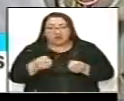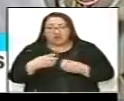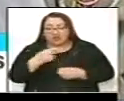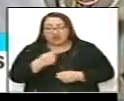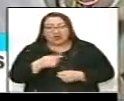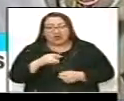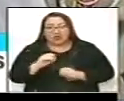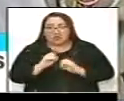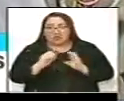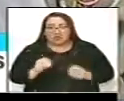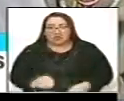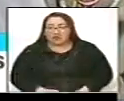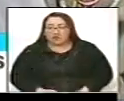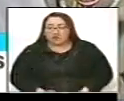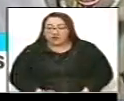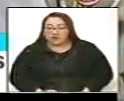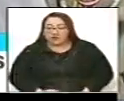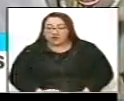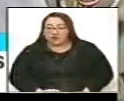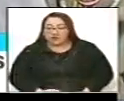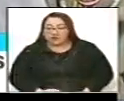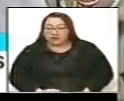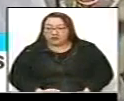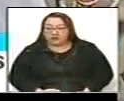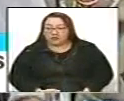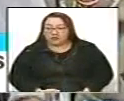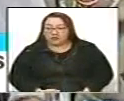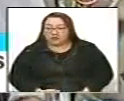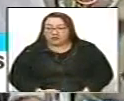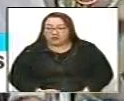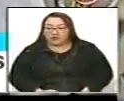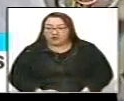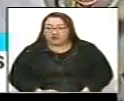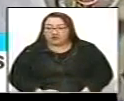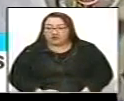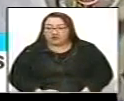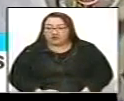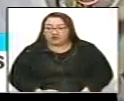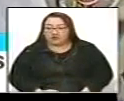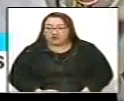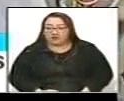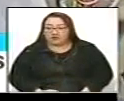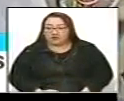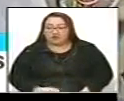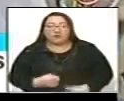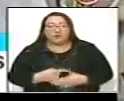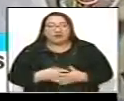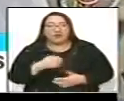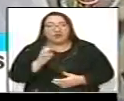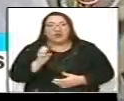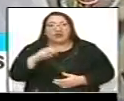me parece clave, recogiendo lo que plantearon ustedes, que es empatía.